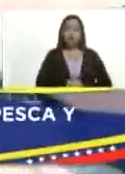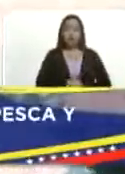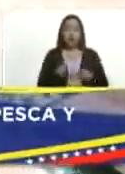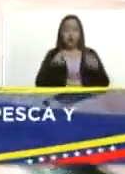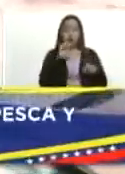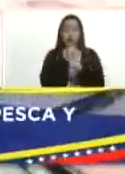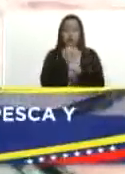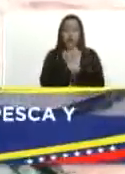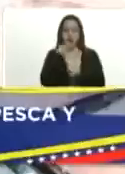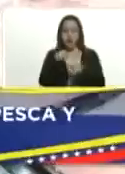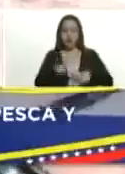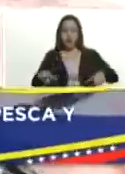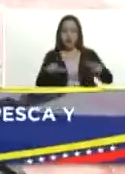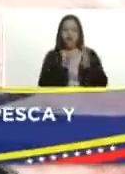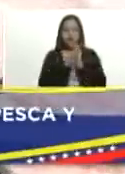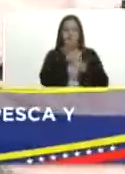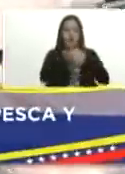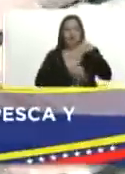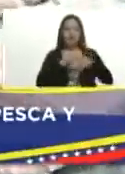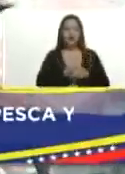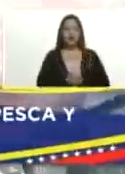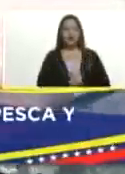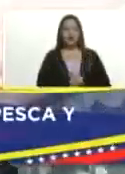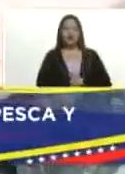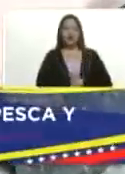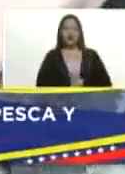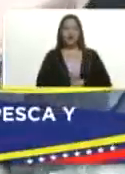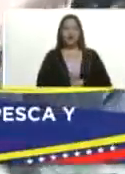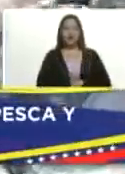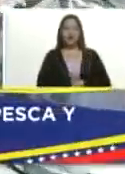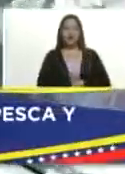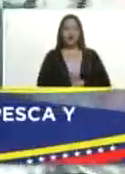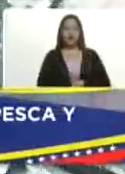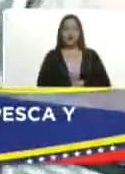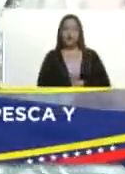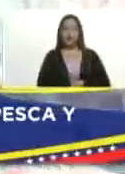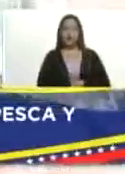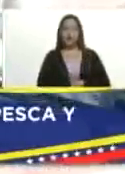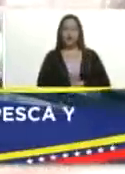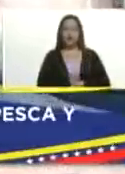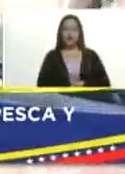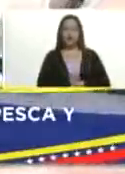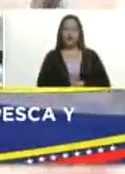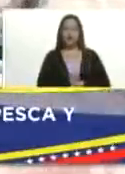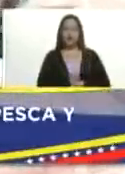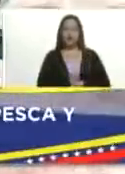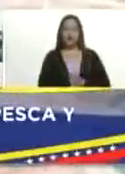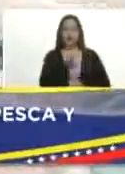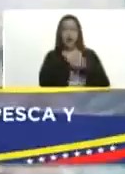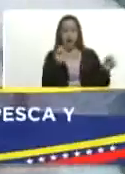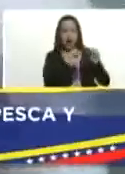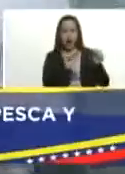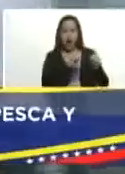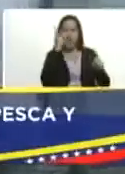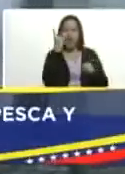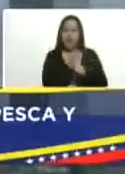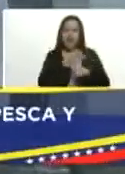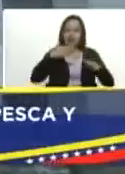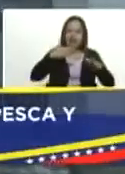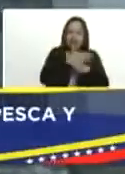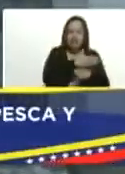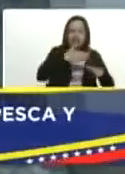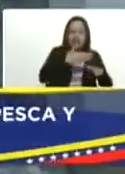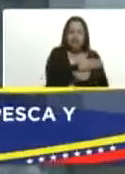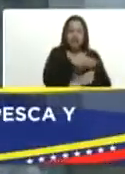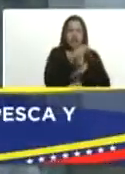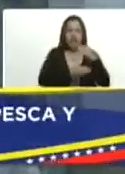esta sala? Cuéntame. Con sierra, sobre todo, porque como está congelada hay que picarla con sierra. Correcto, aquí tenemos,